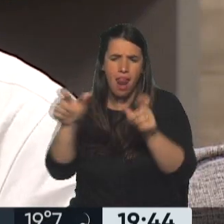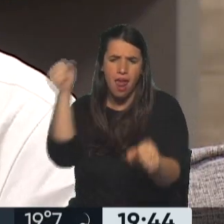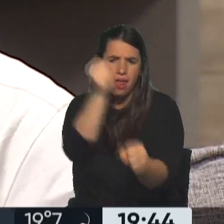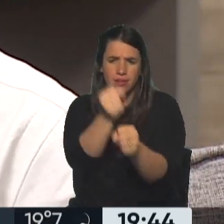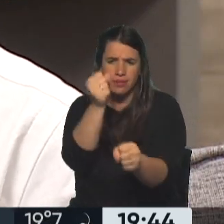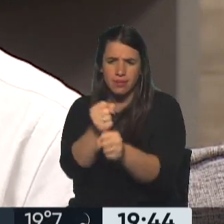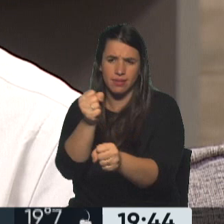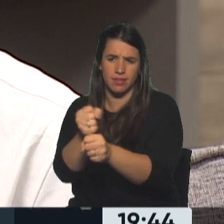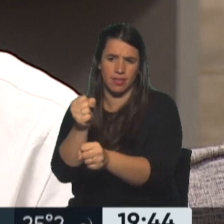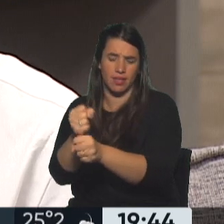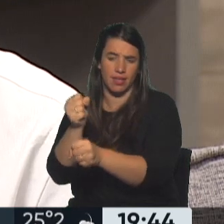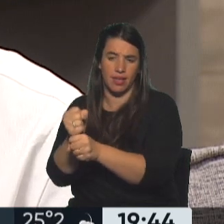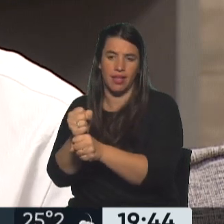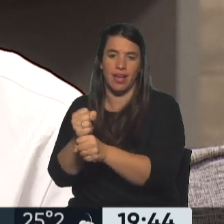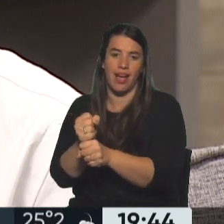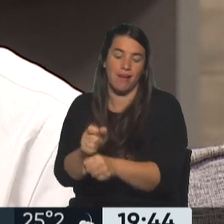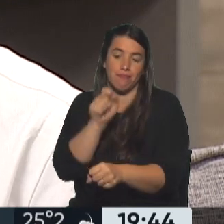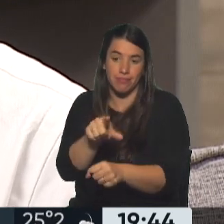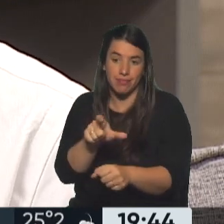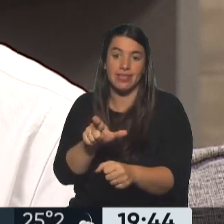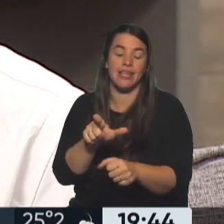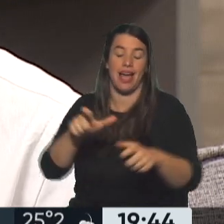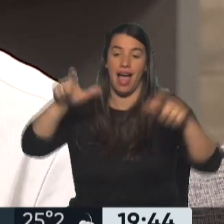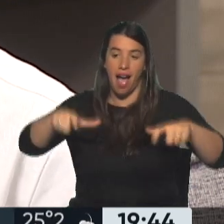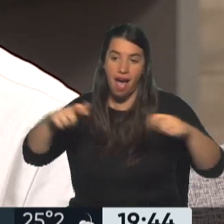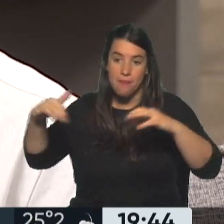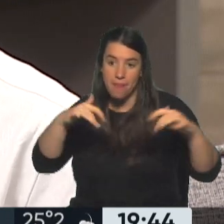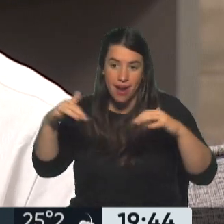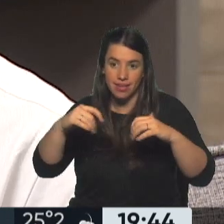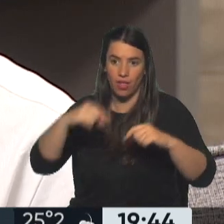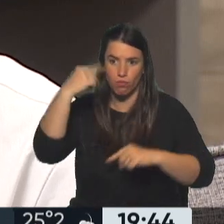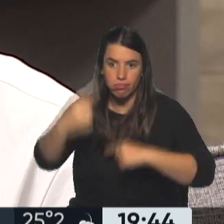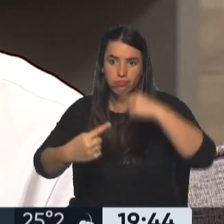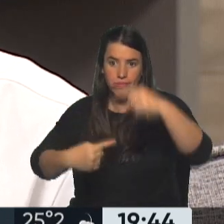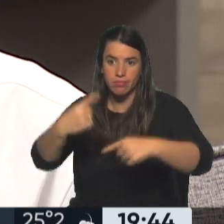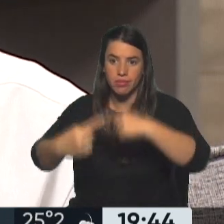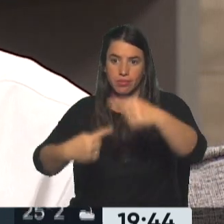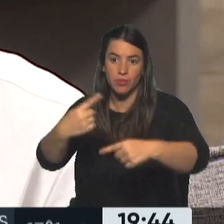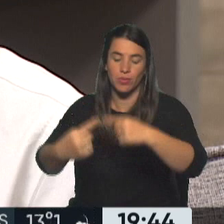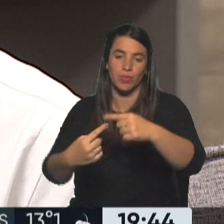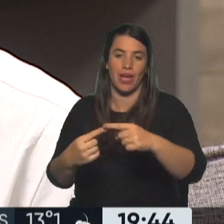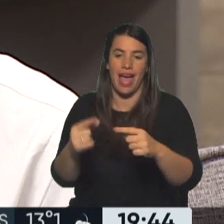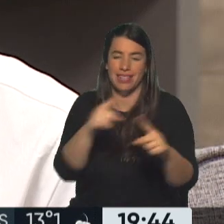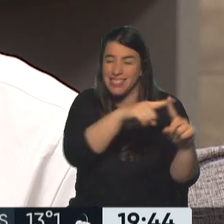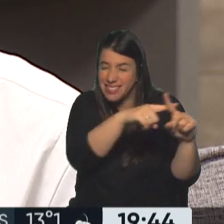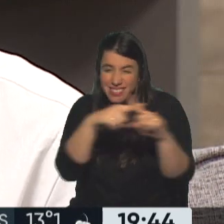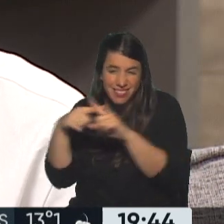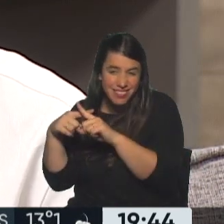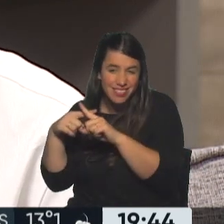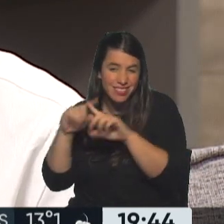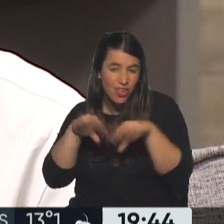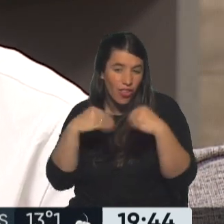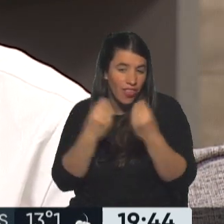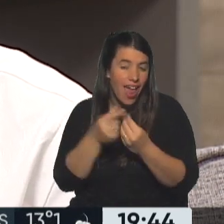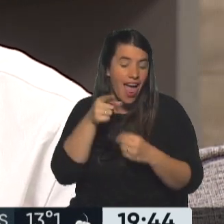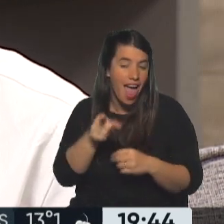e indirecta por cada partido Entonces eso si después lo multiplicamos por todo lo que es creo que ahí vamos a tener la